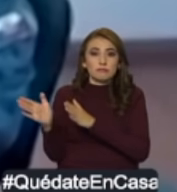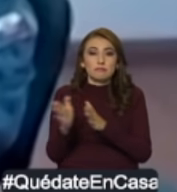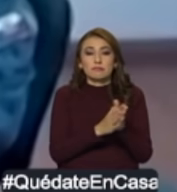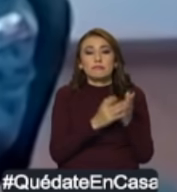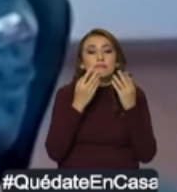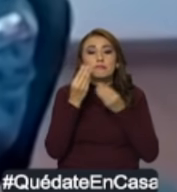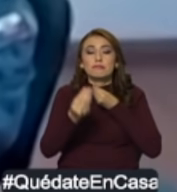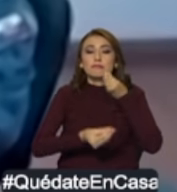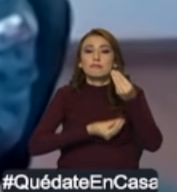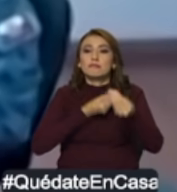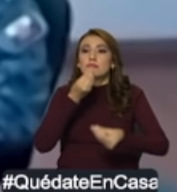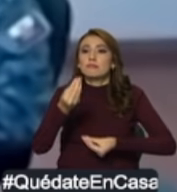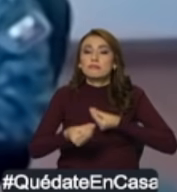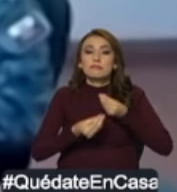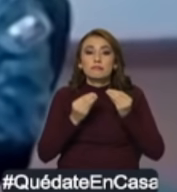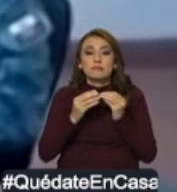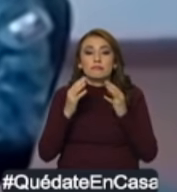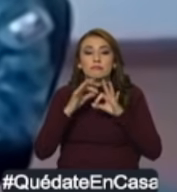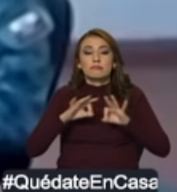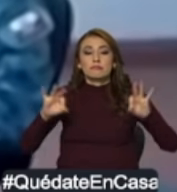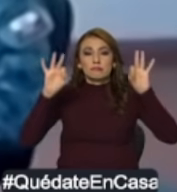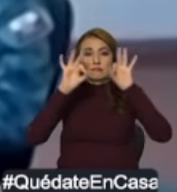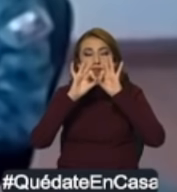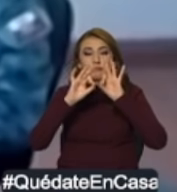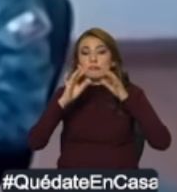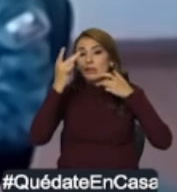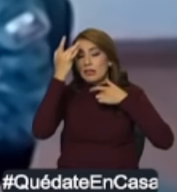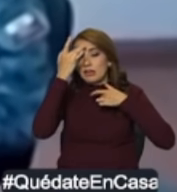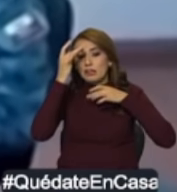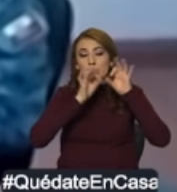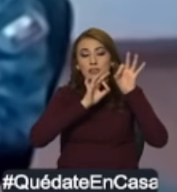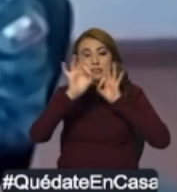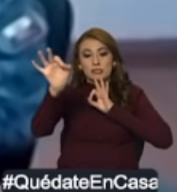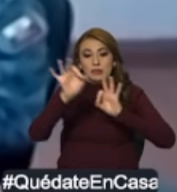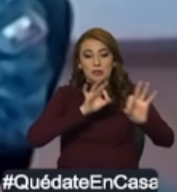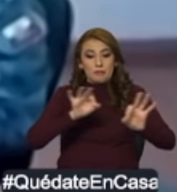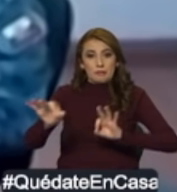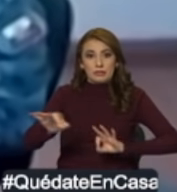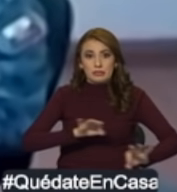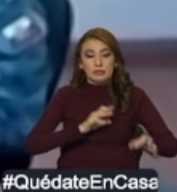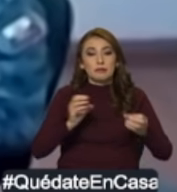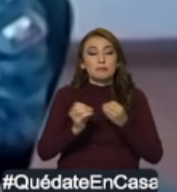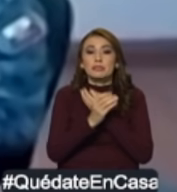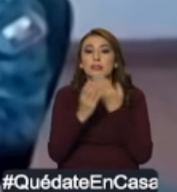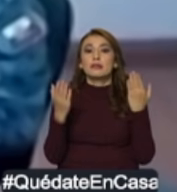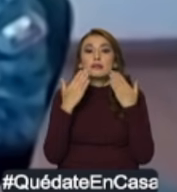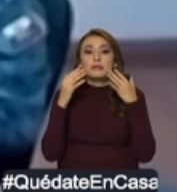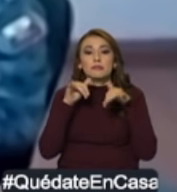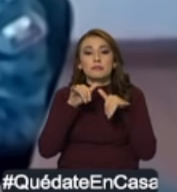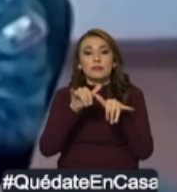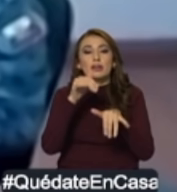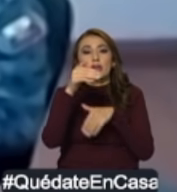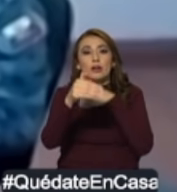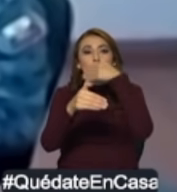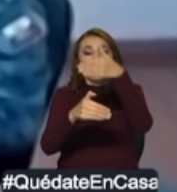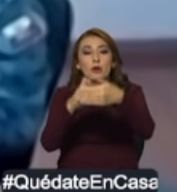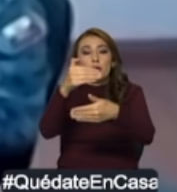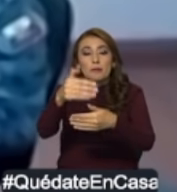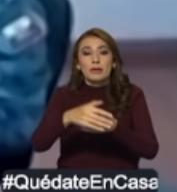el comportamiento temporoespacial de la pandemia en el país a fin de establecer escenarios que faciliten la toma de